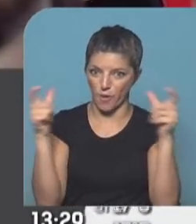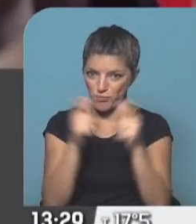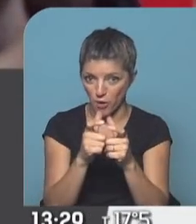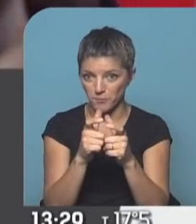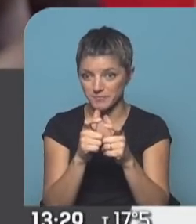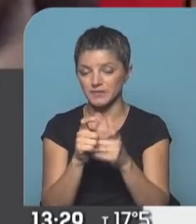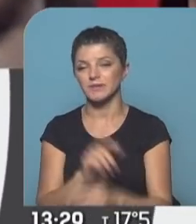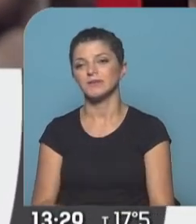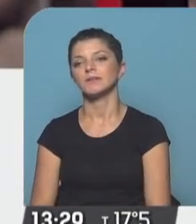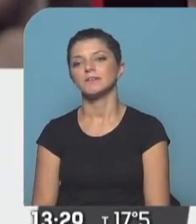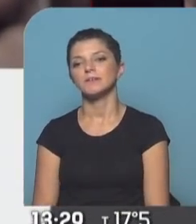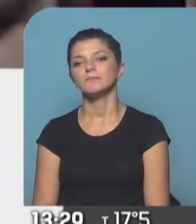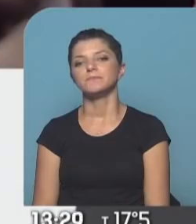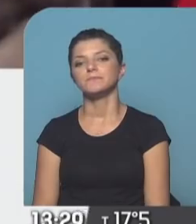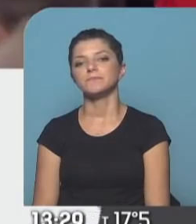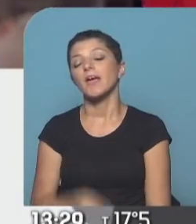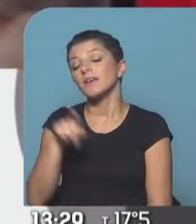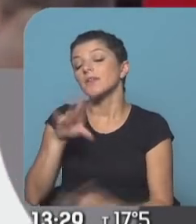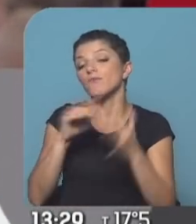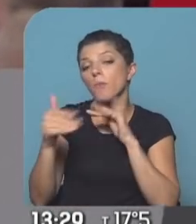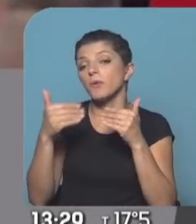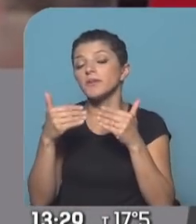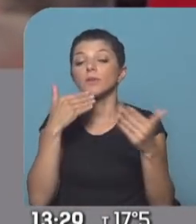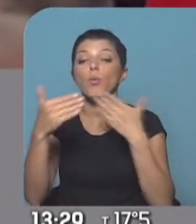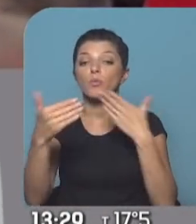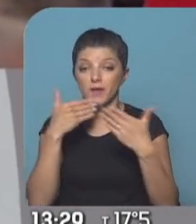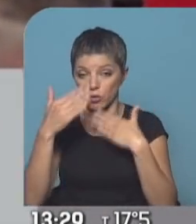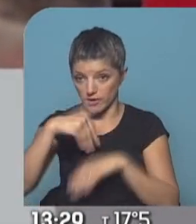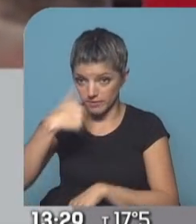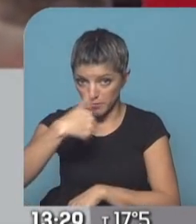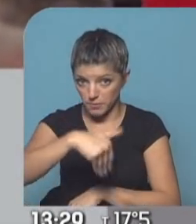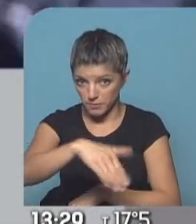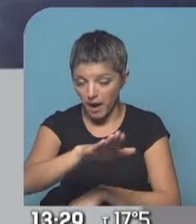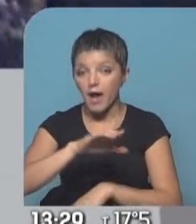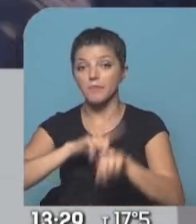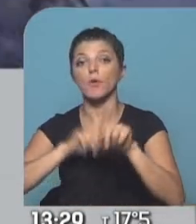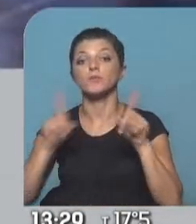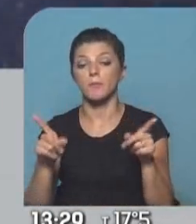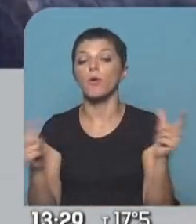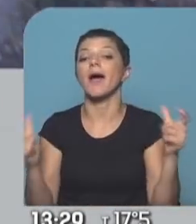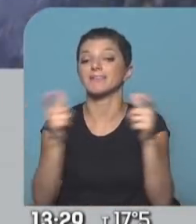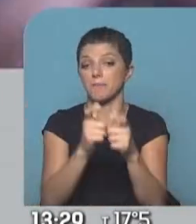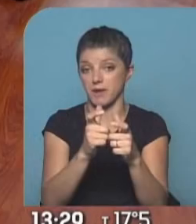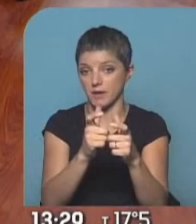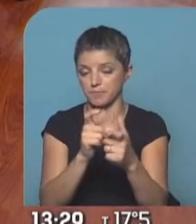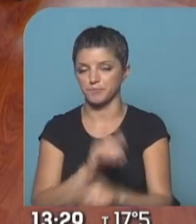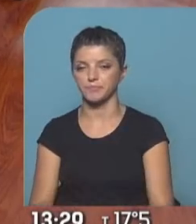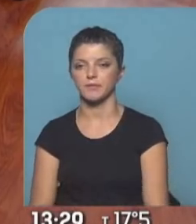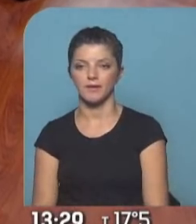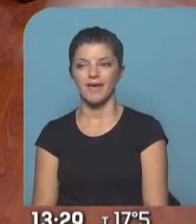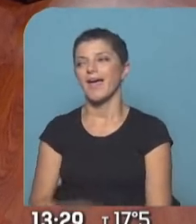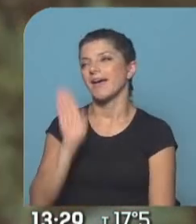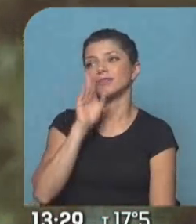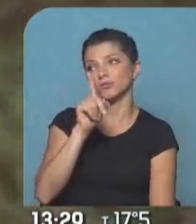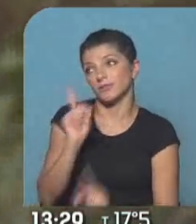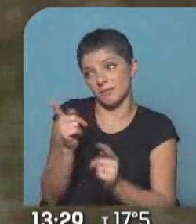OTAN podría formar parte de las conversaciones que se producen en paralelo en esa... Bueno, en Estados Unidos tiene que ver con el